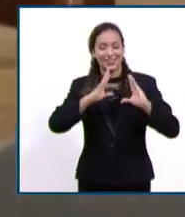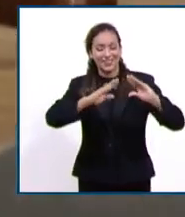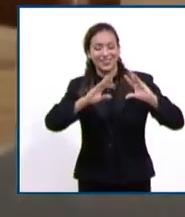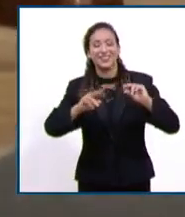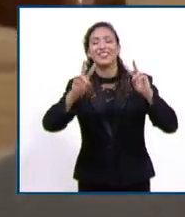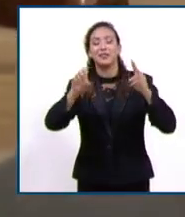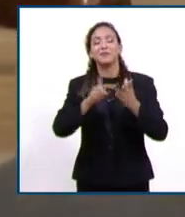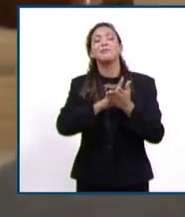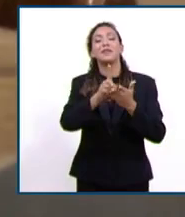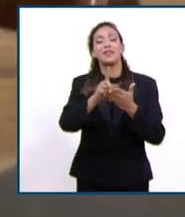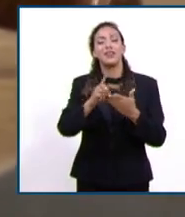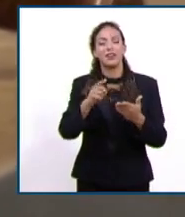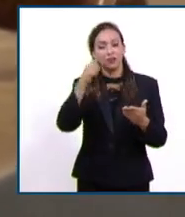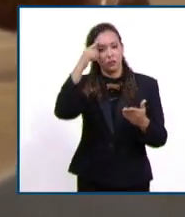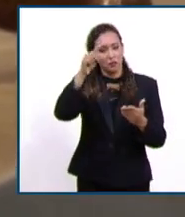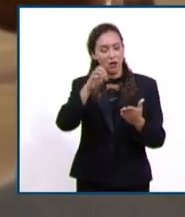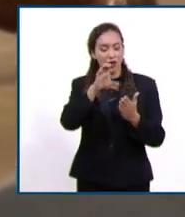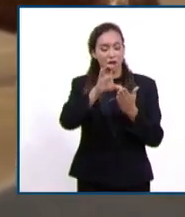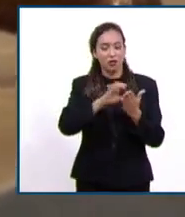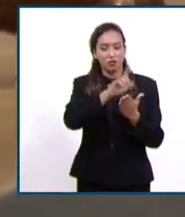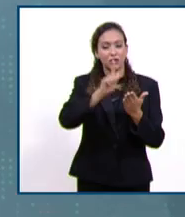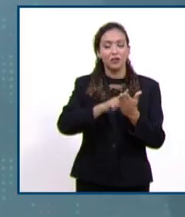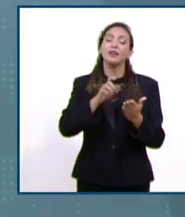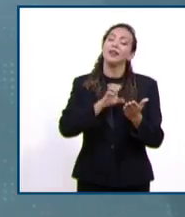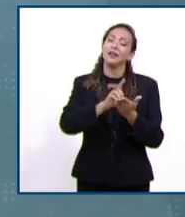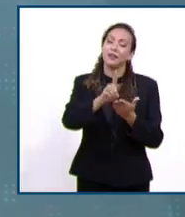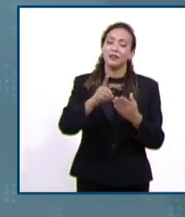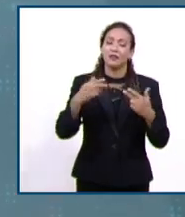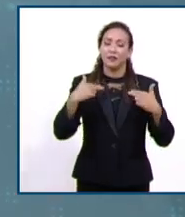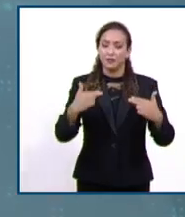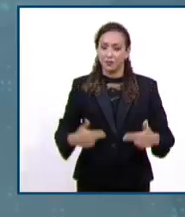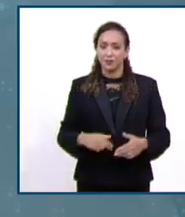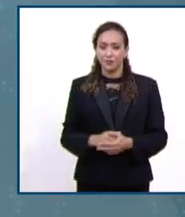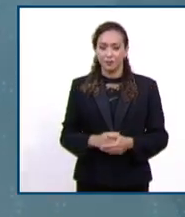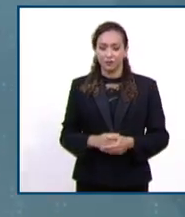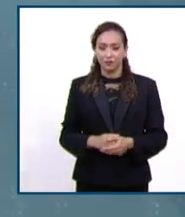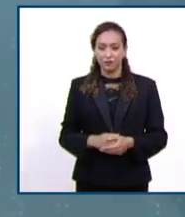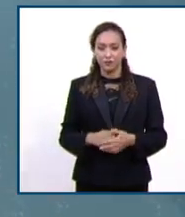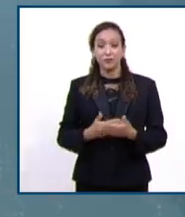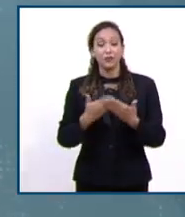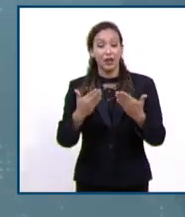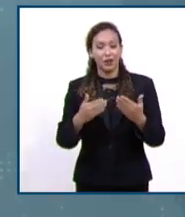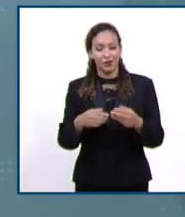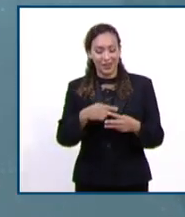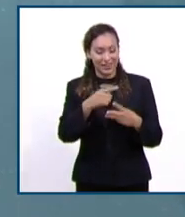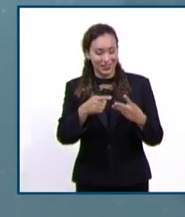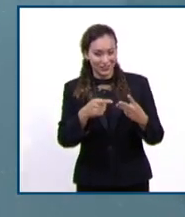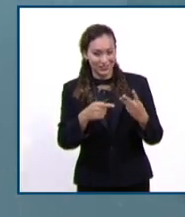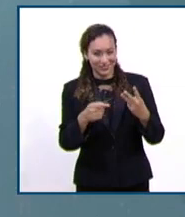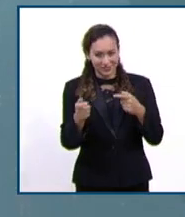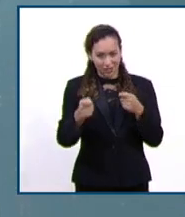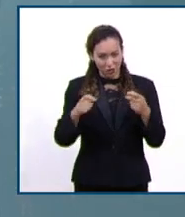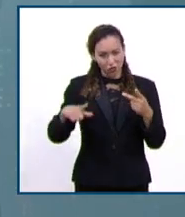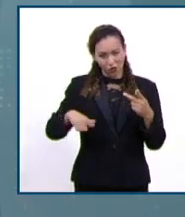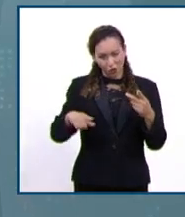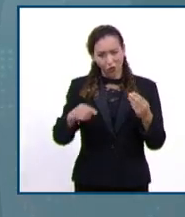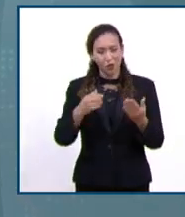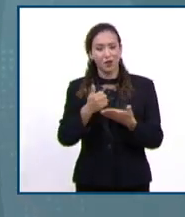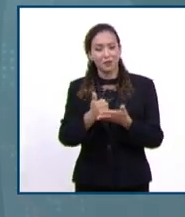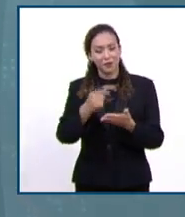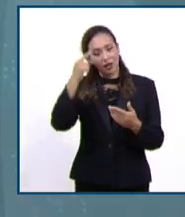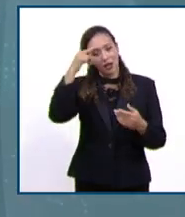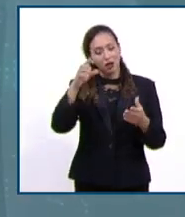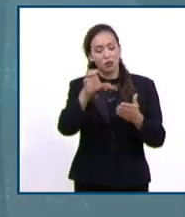sobre Derecho Constitucional y Derechos Humanos. Los poderes públicos de la Federación están en un orden